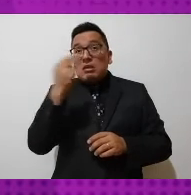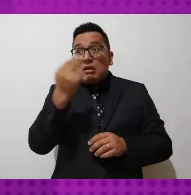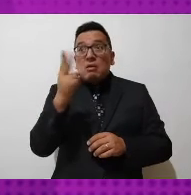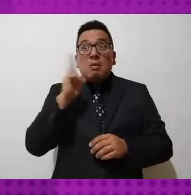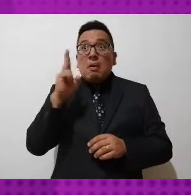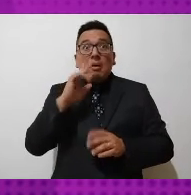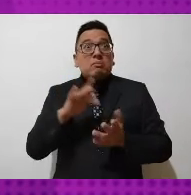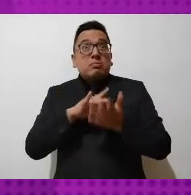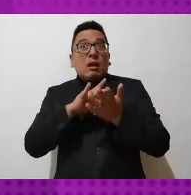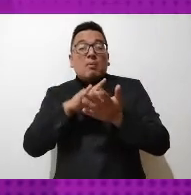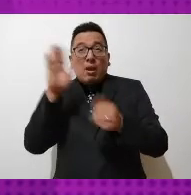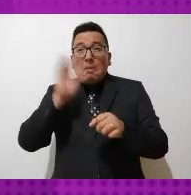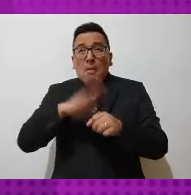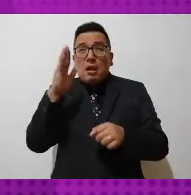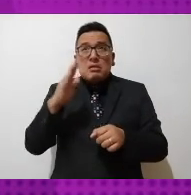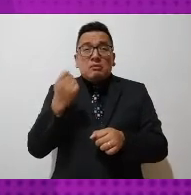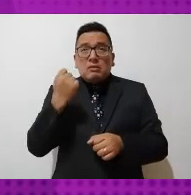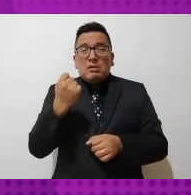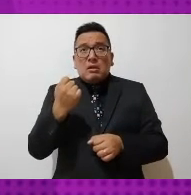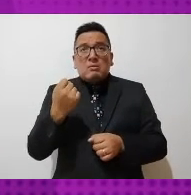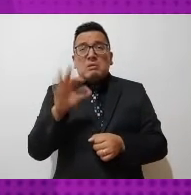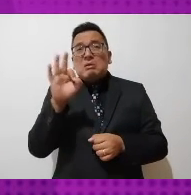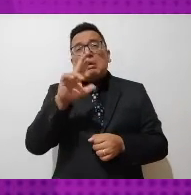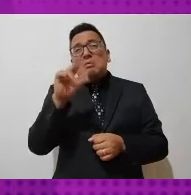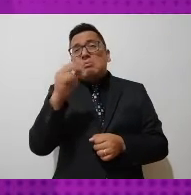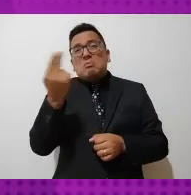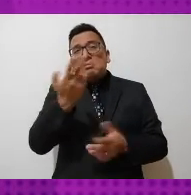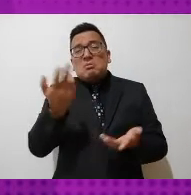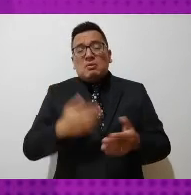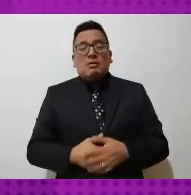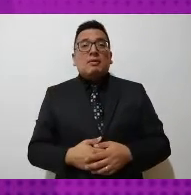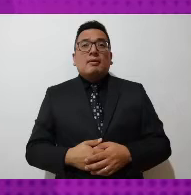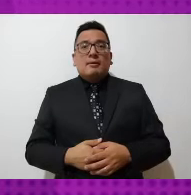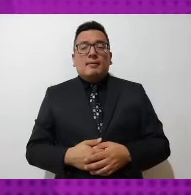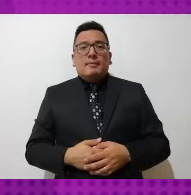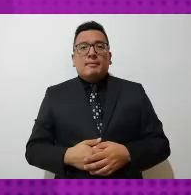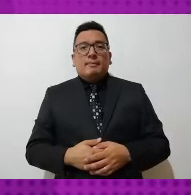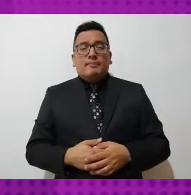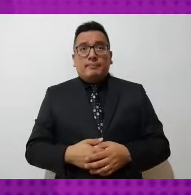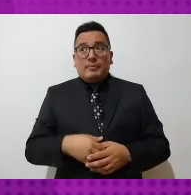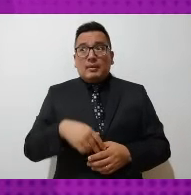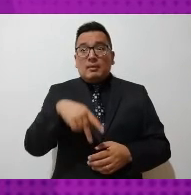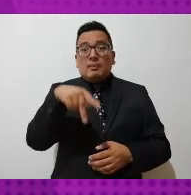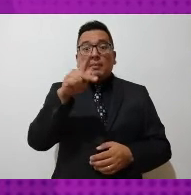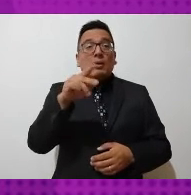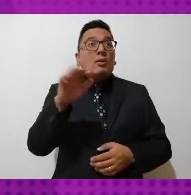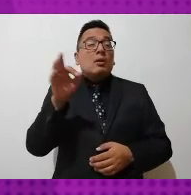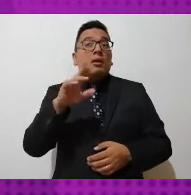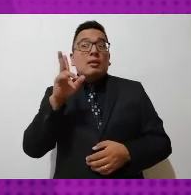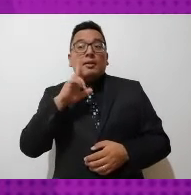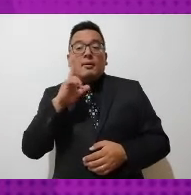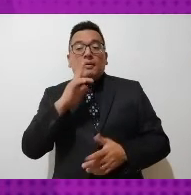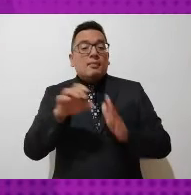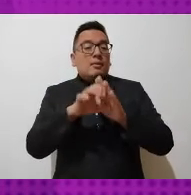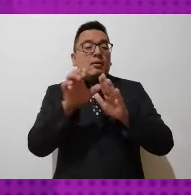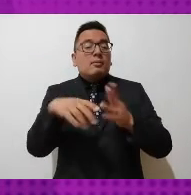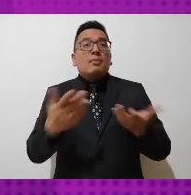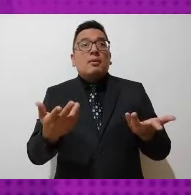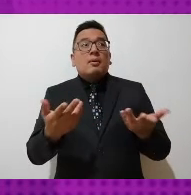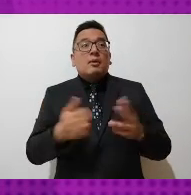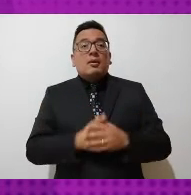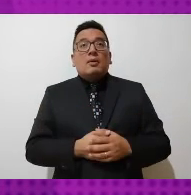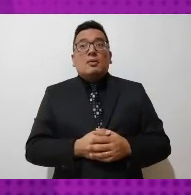acciones afirmativas para representar a las personas mayores, pero sí hacen falta acciones afirmativas